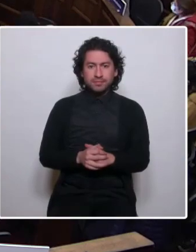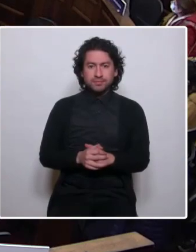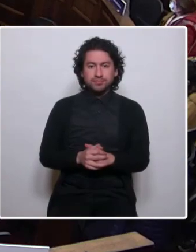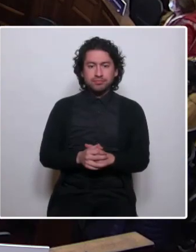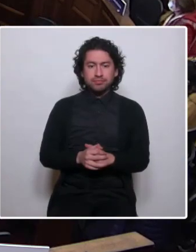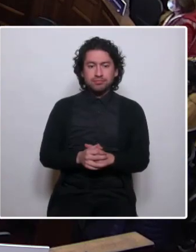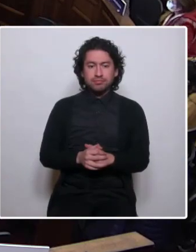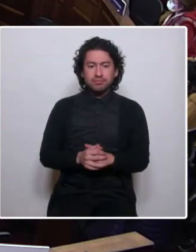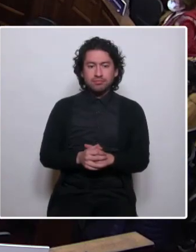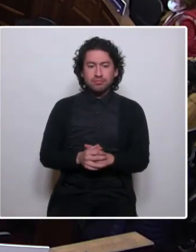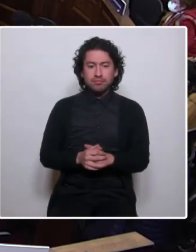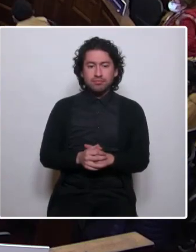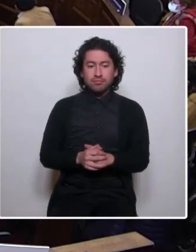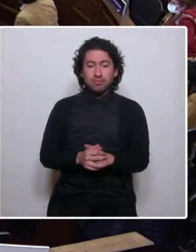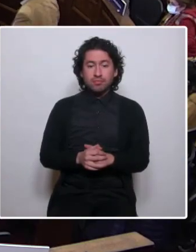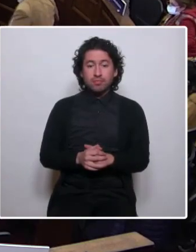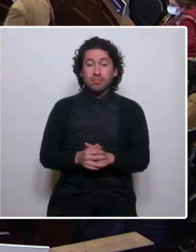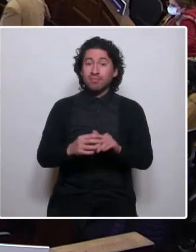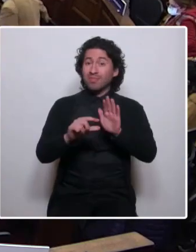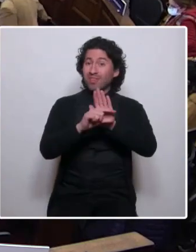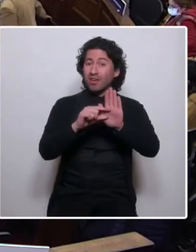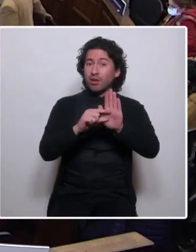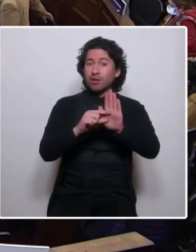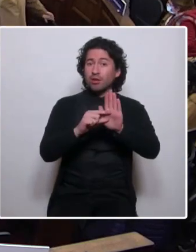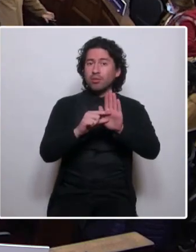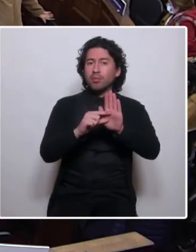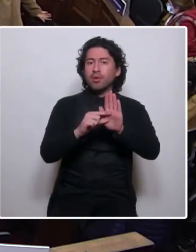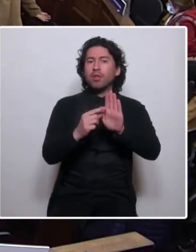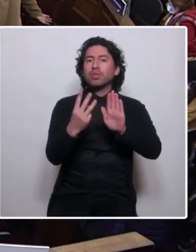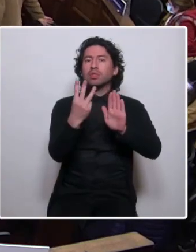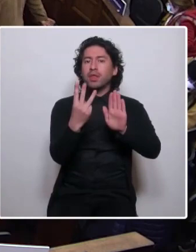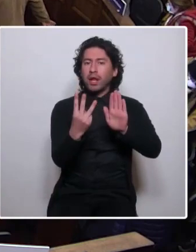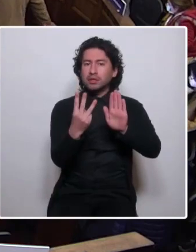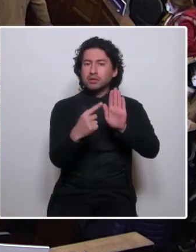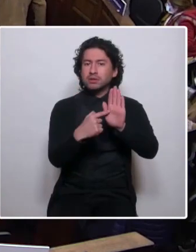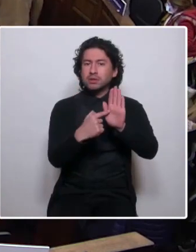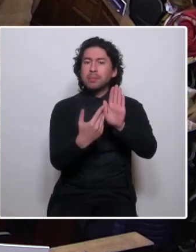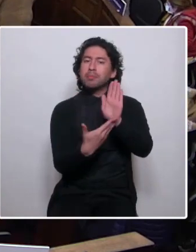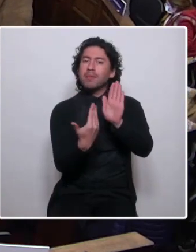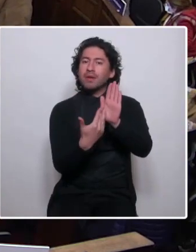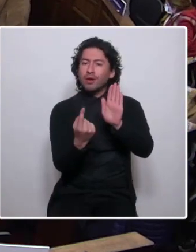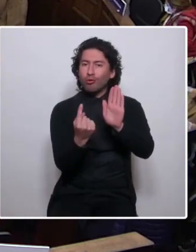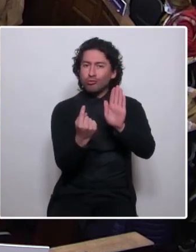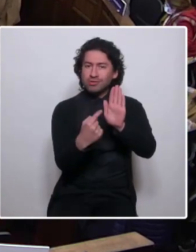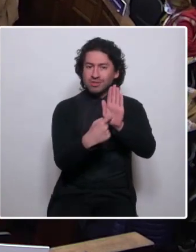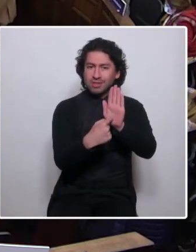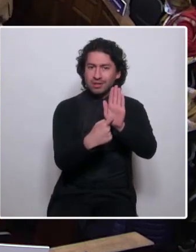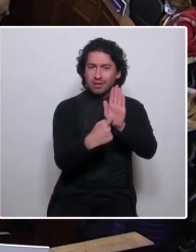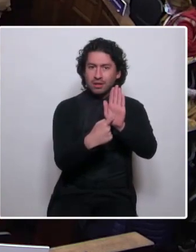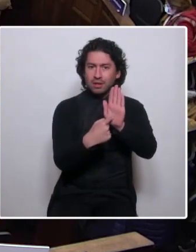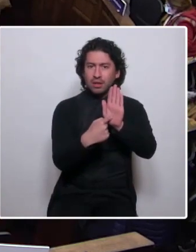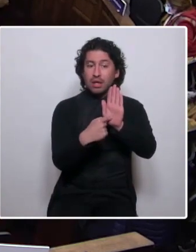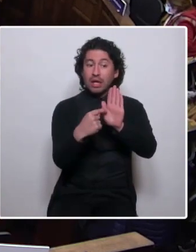Hay un numeral 3 romano en la página 11, que es continuación